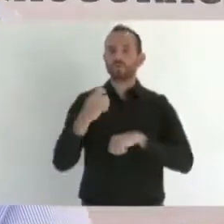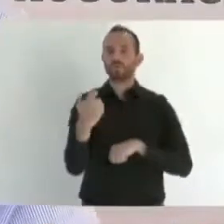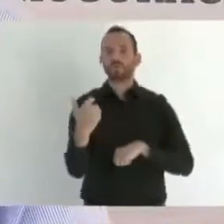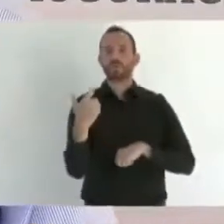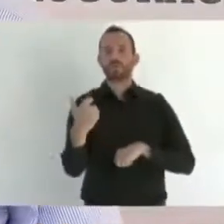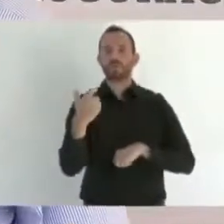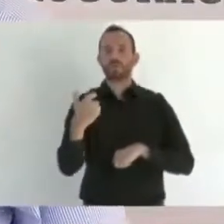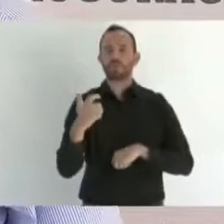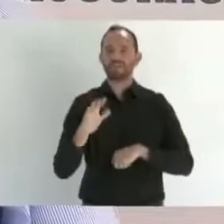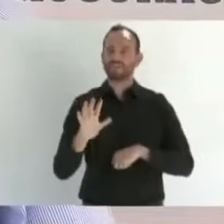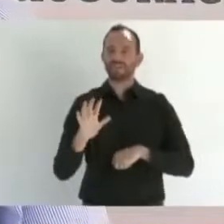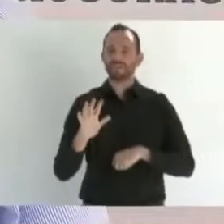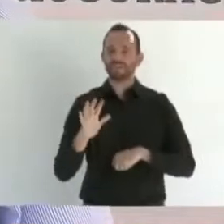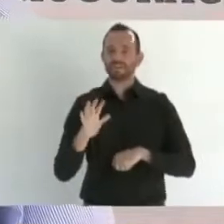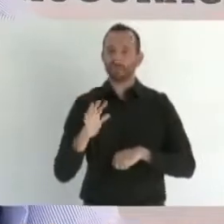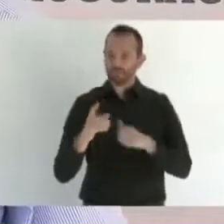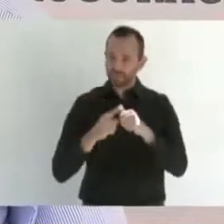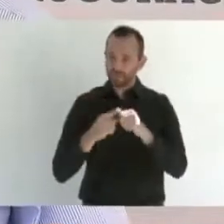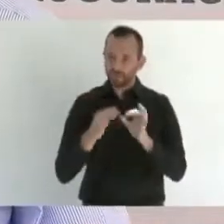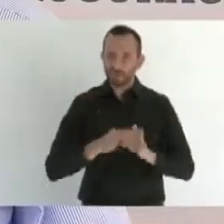no el trabajo